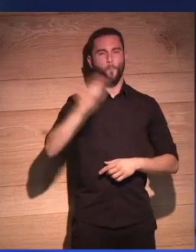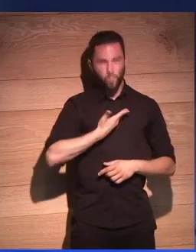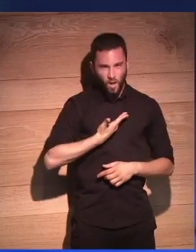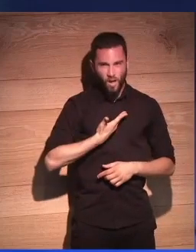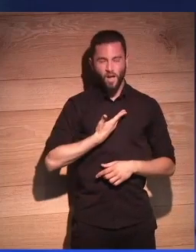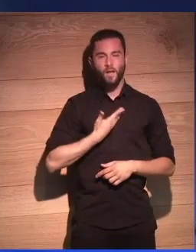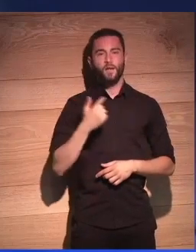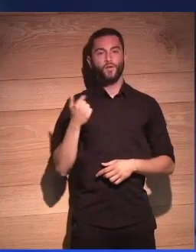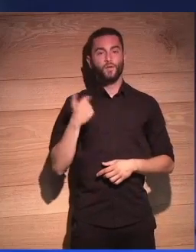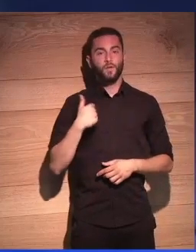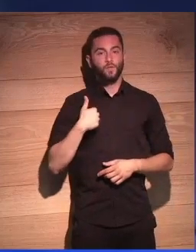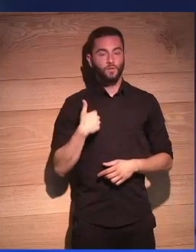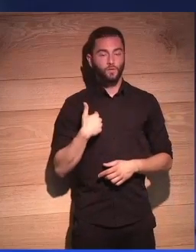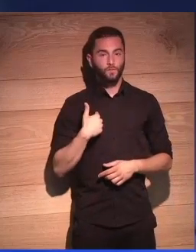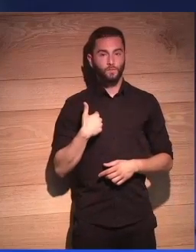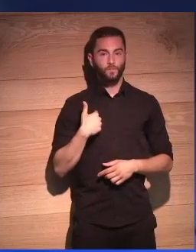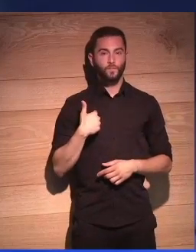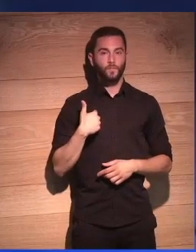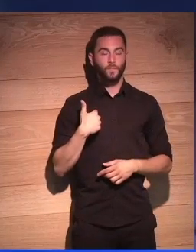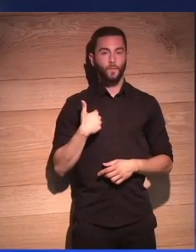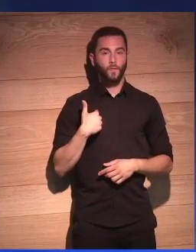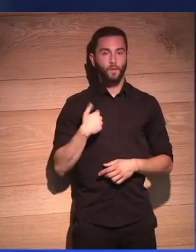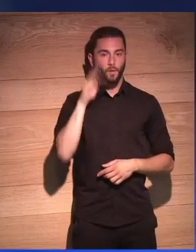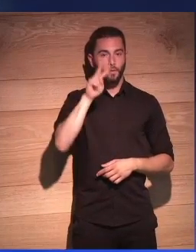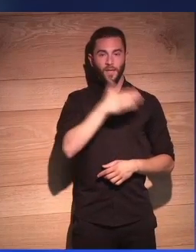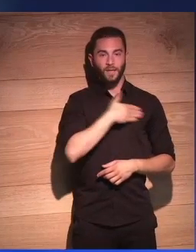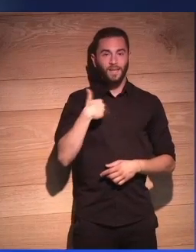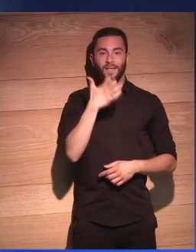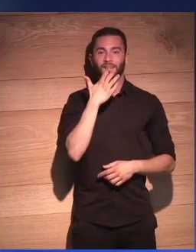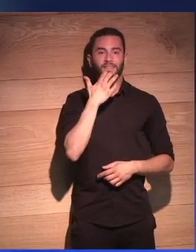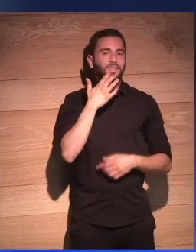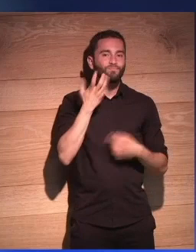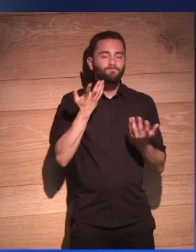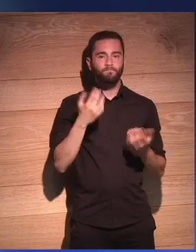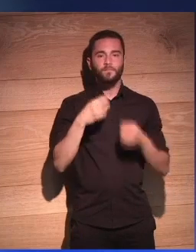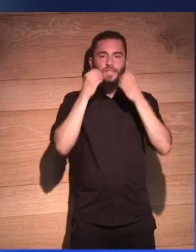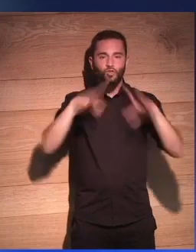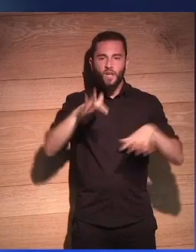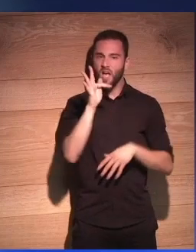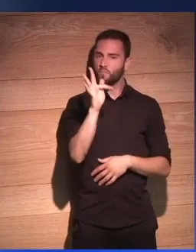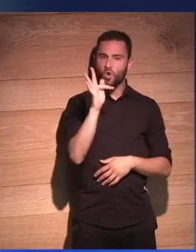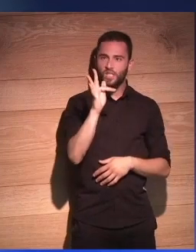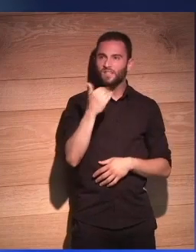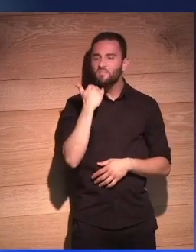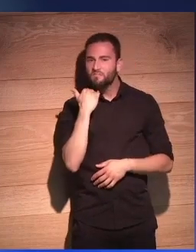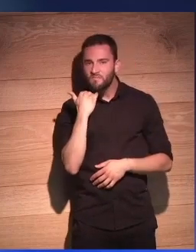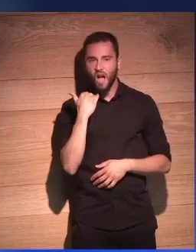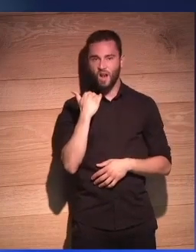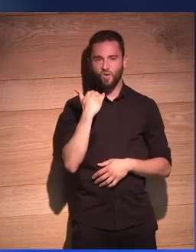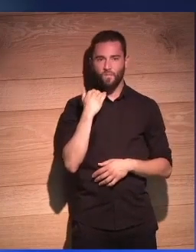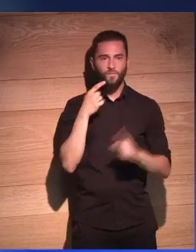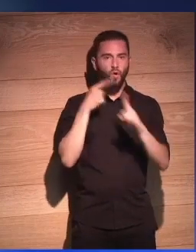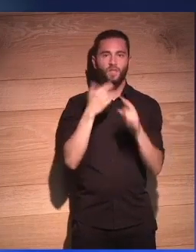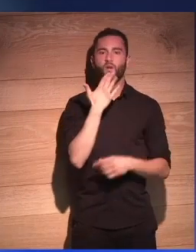porqué. Y quería ver si había una historia más positiva que contar sobre el